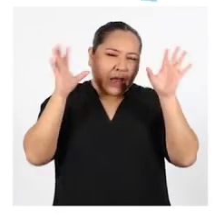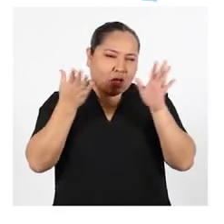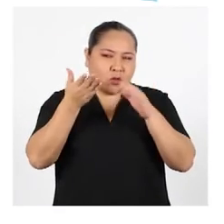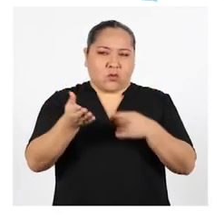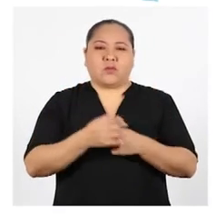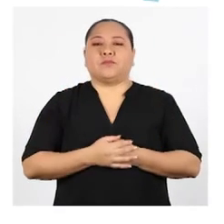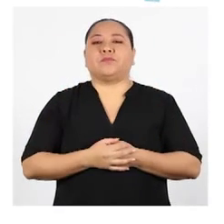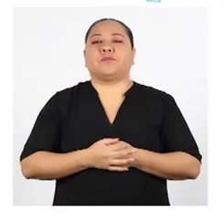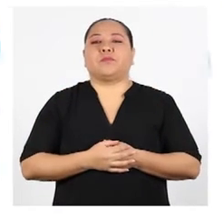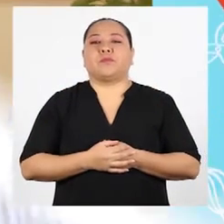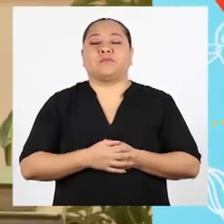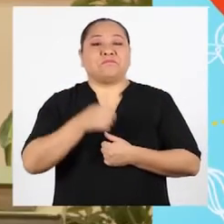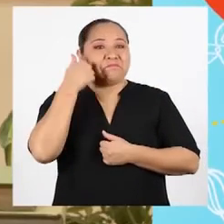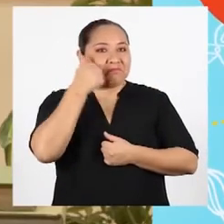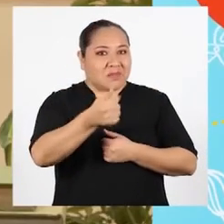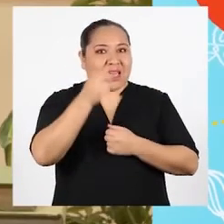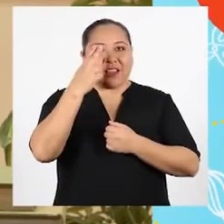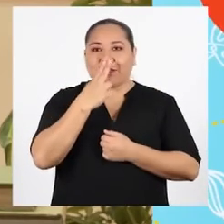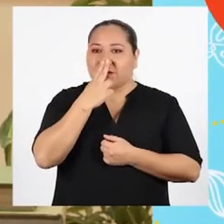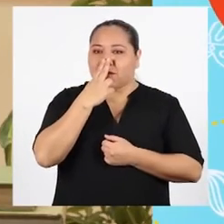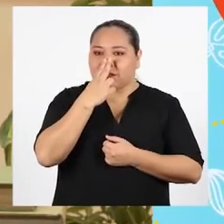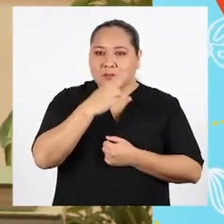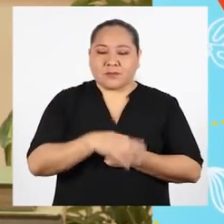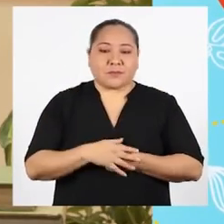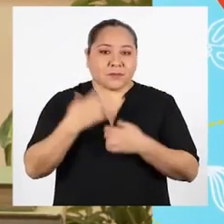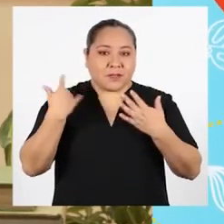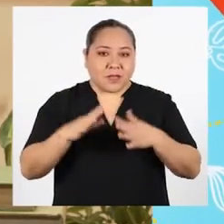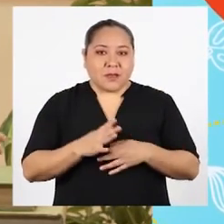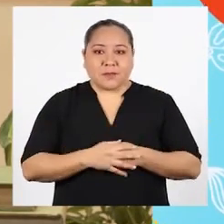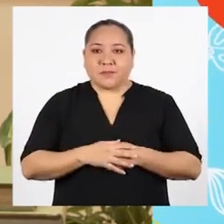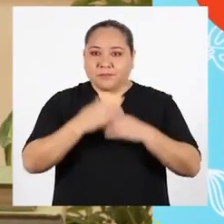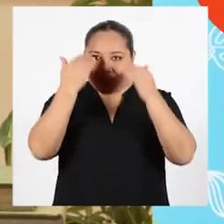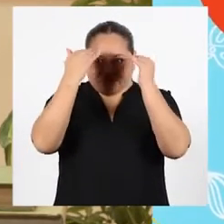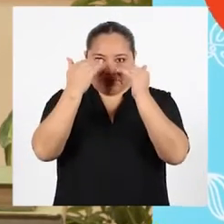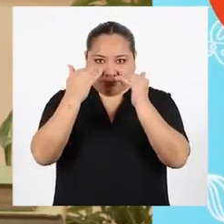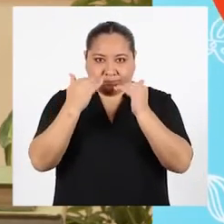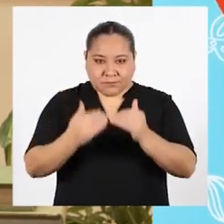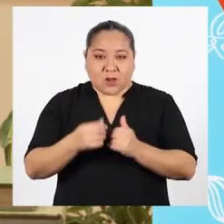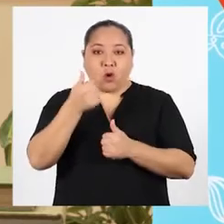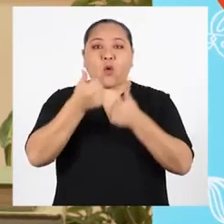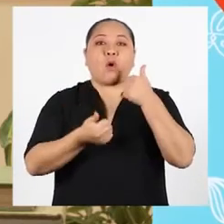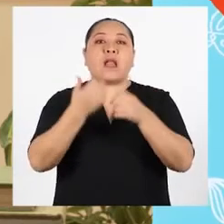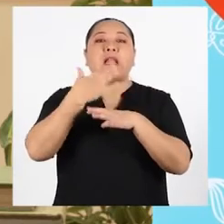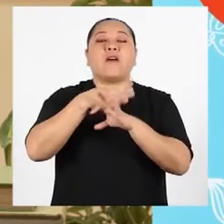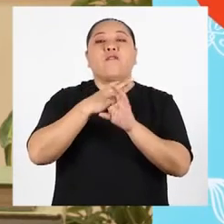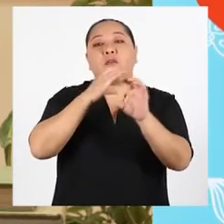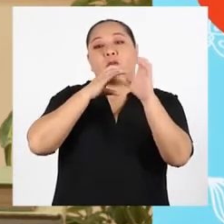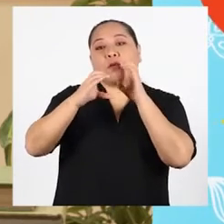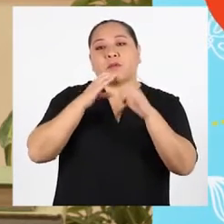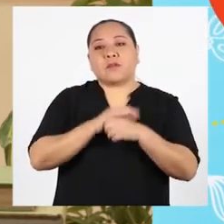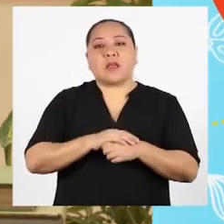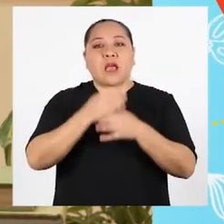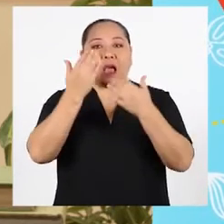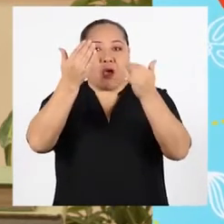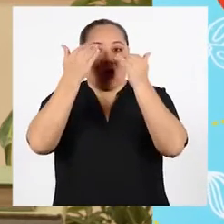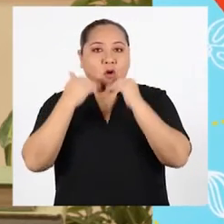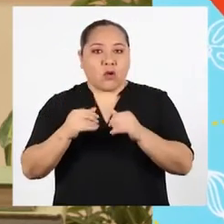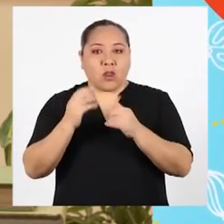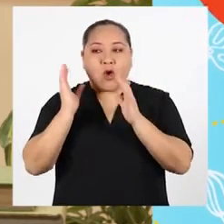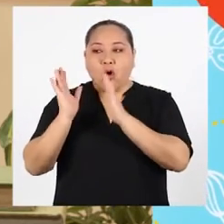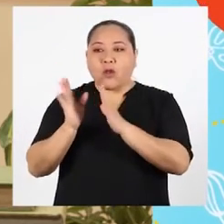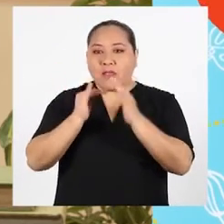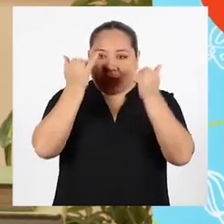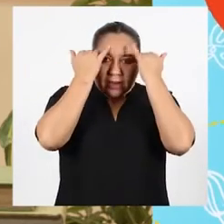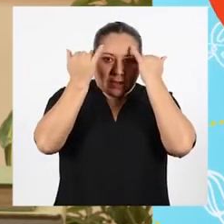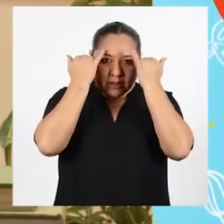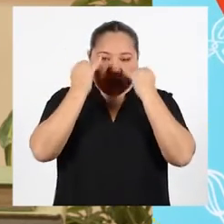mi público. Muy bien, Tocino. Tienes definida cuál es tu situación comunicativa. Ahora tocaría ordenar